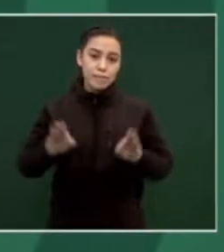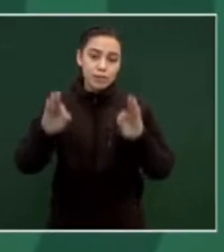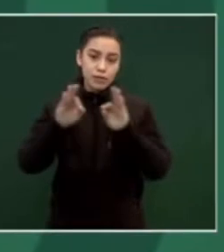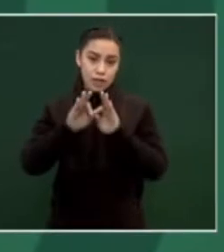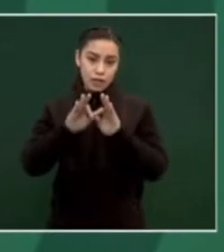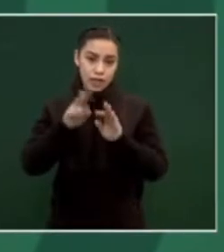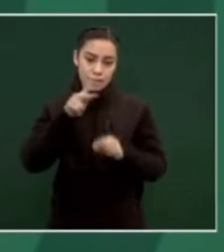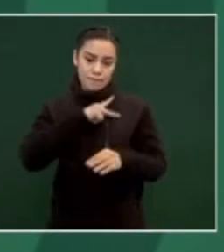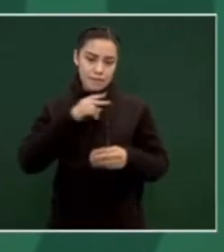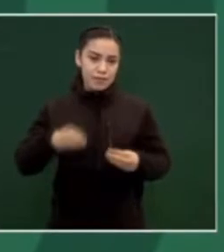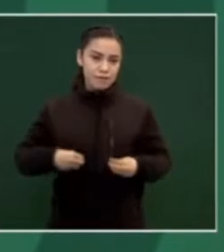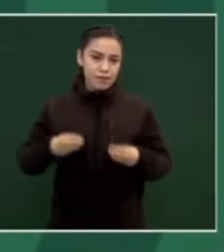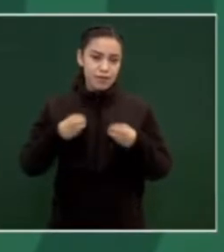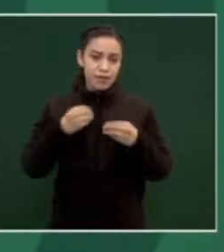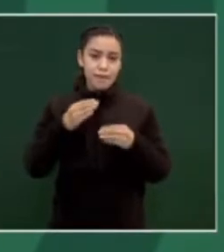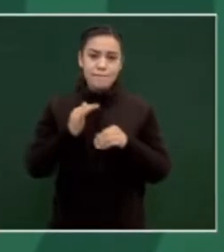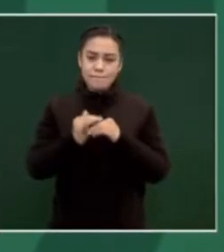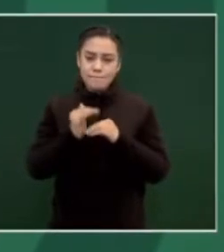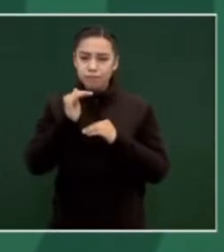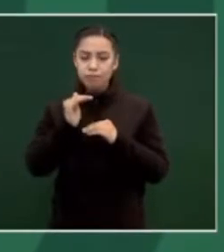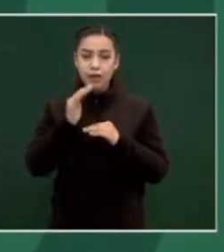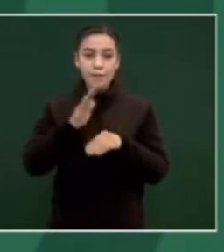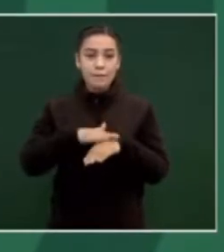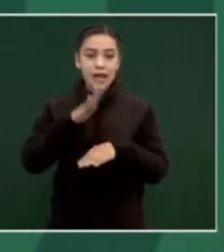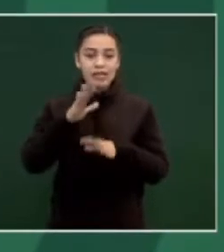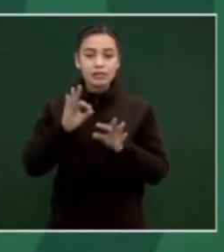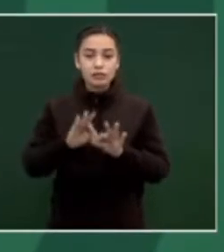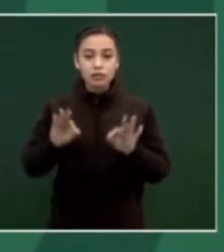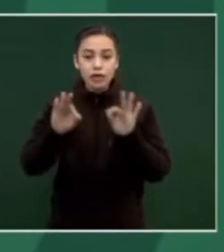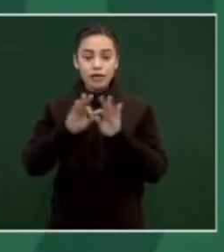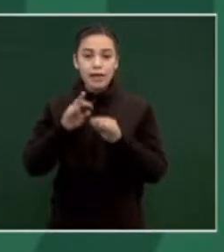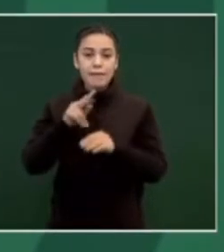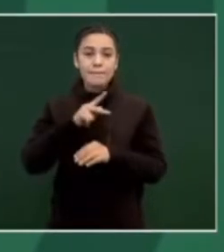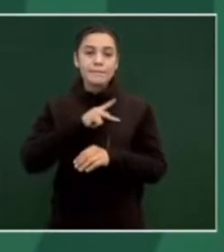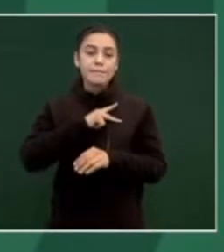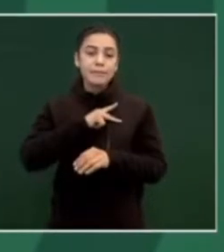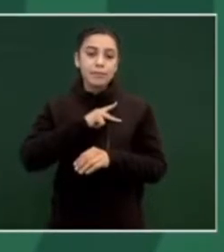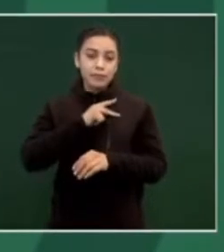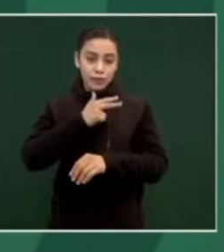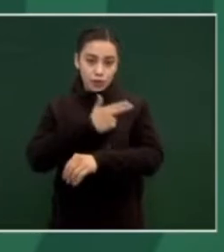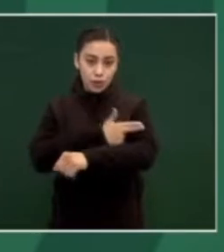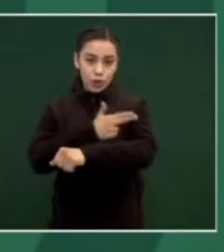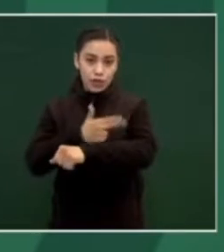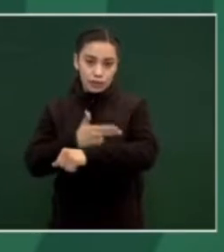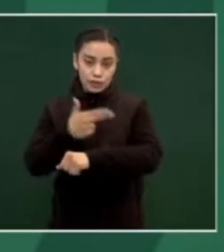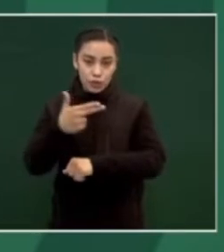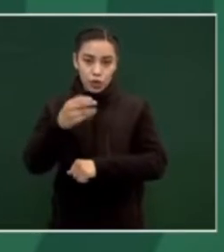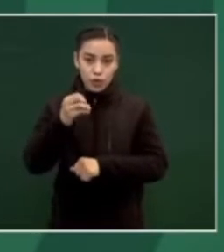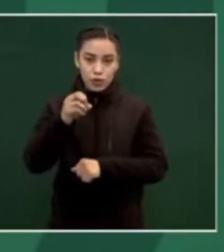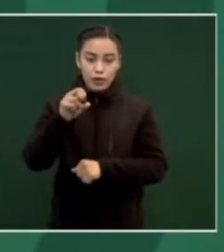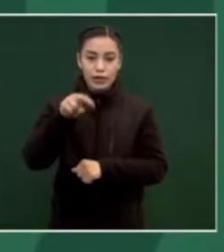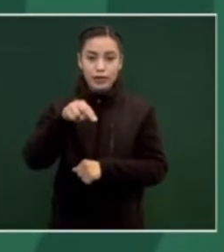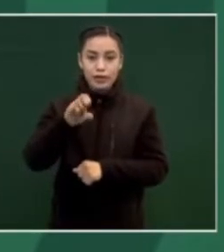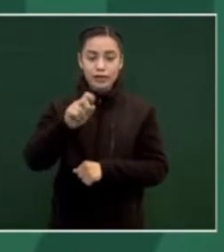honestidad y por eso le pregunté a ver cuánto gana usted